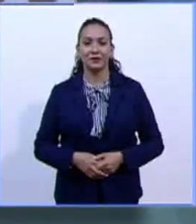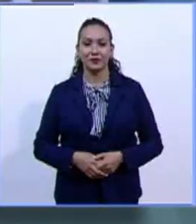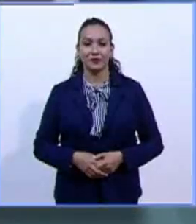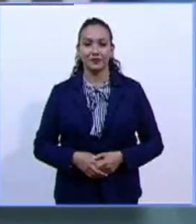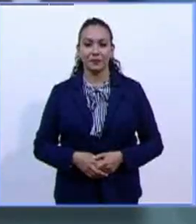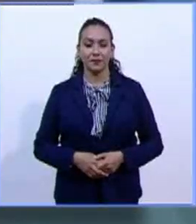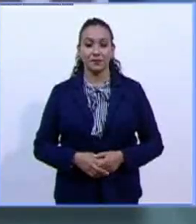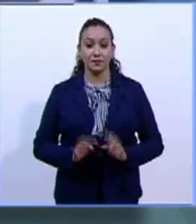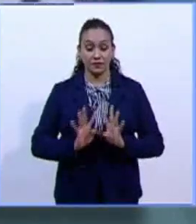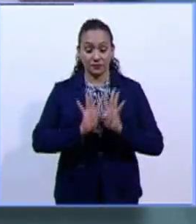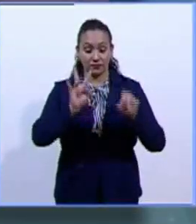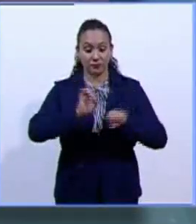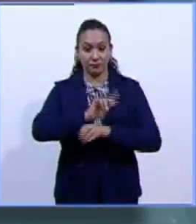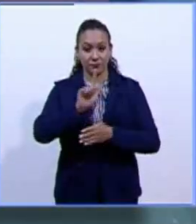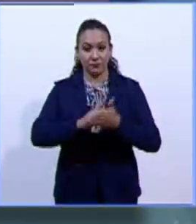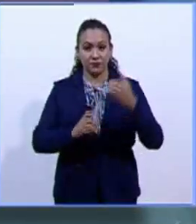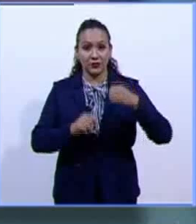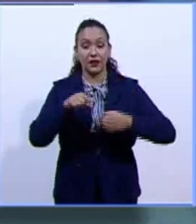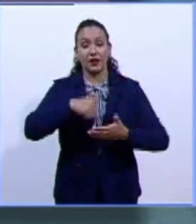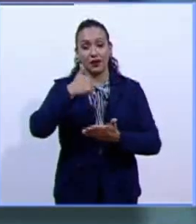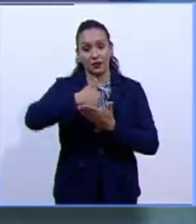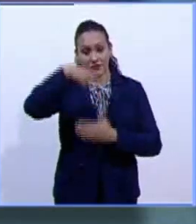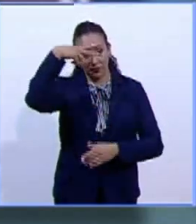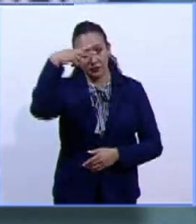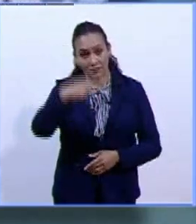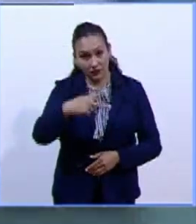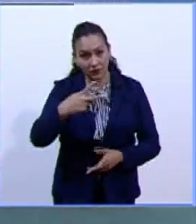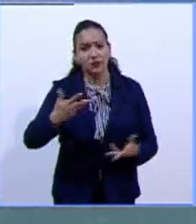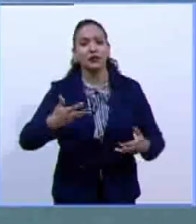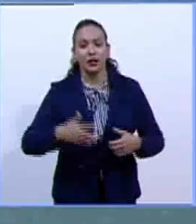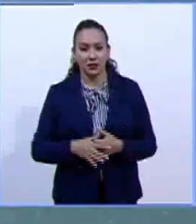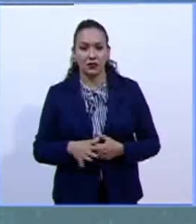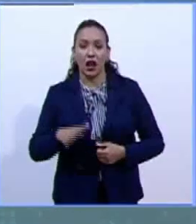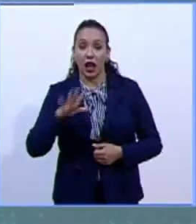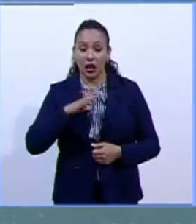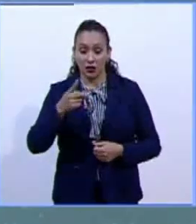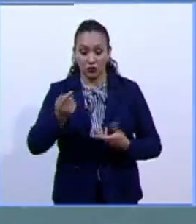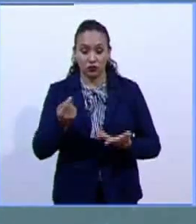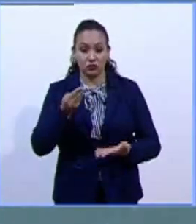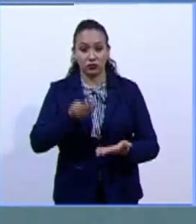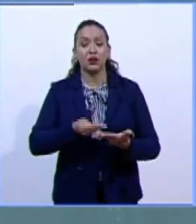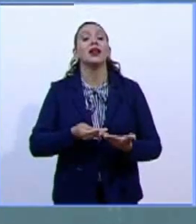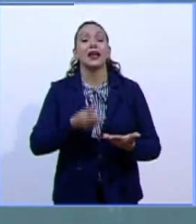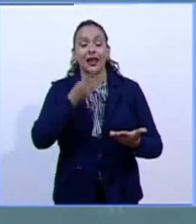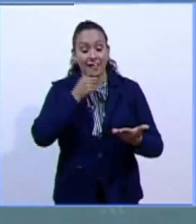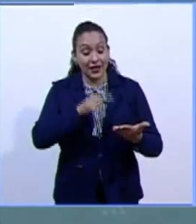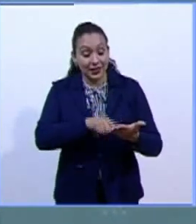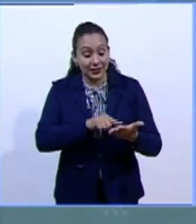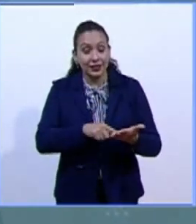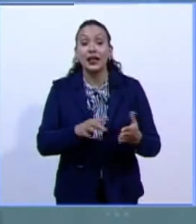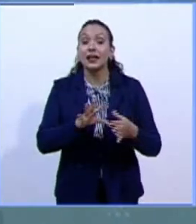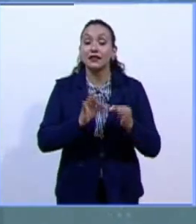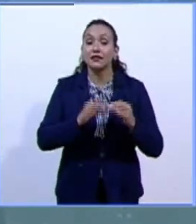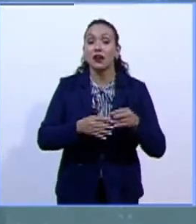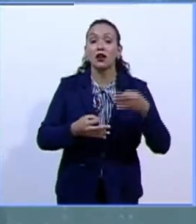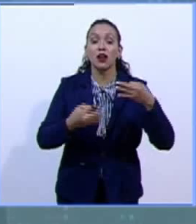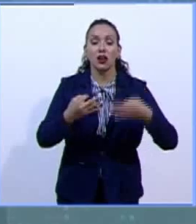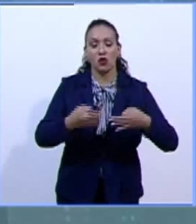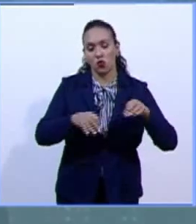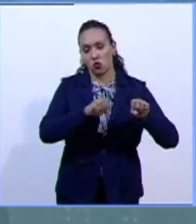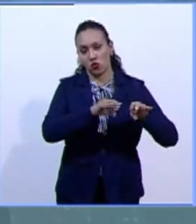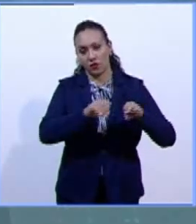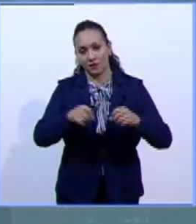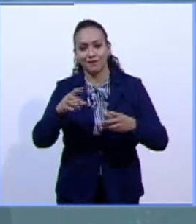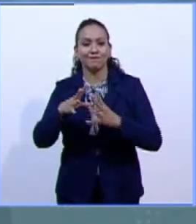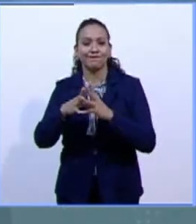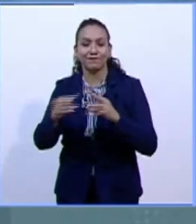El Consejo de la Judicatura de la Ciudad de México suspendió el acuerdo con el que había determinado la extinción de juzgados de materia civil y